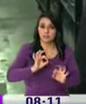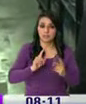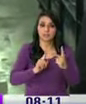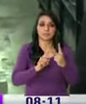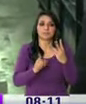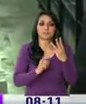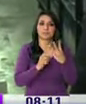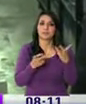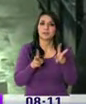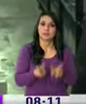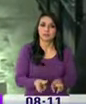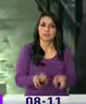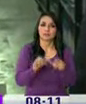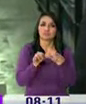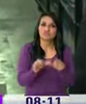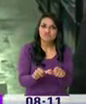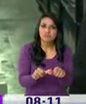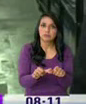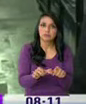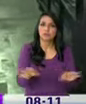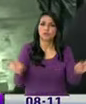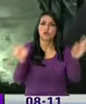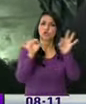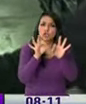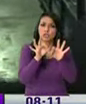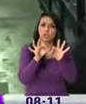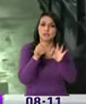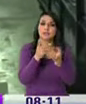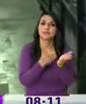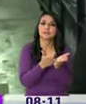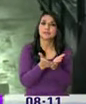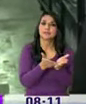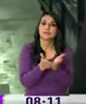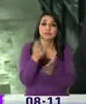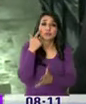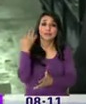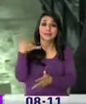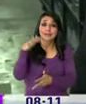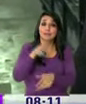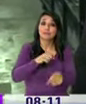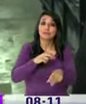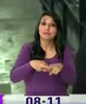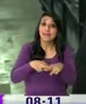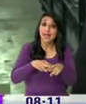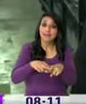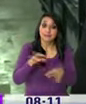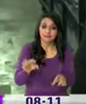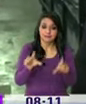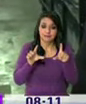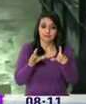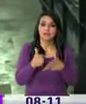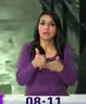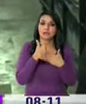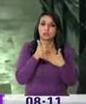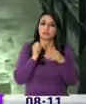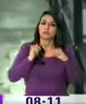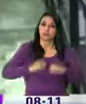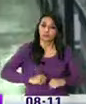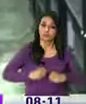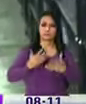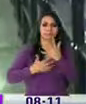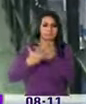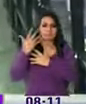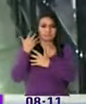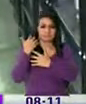que realmente radica en la importancia de venir prestando el servicio desde hace mucho tiempo es el documento que valide su condición de histórico.